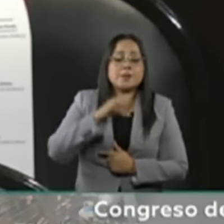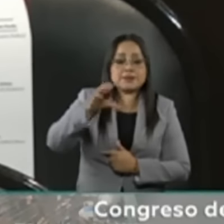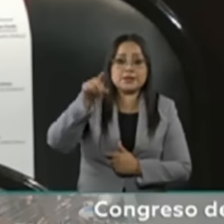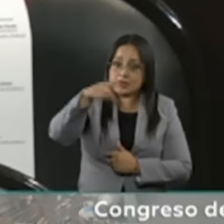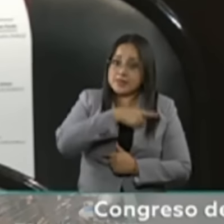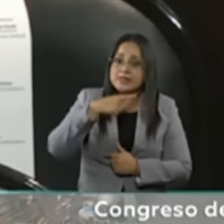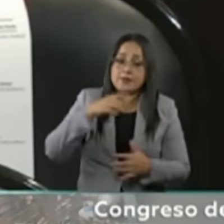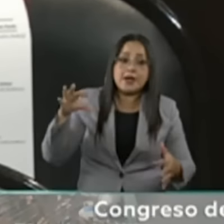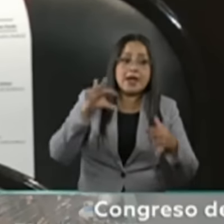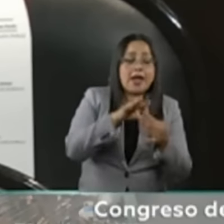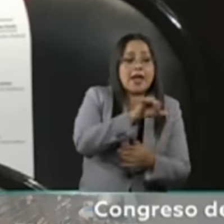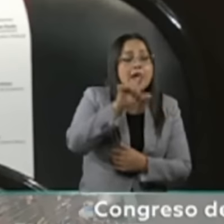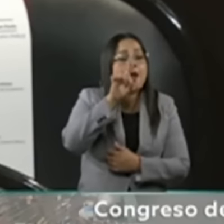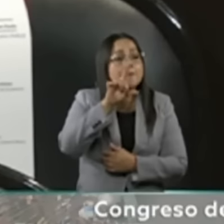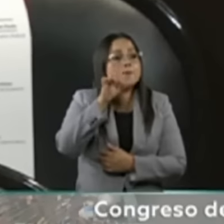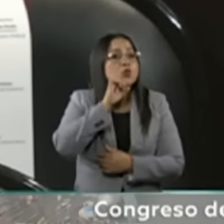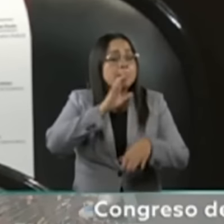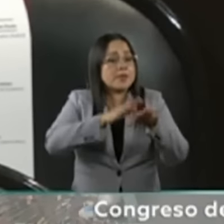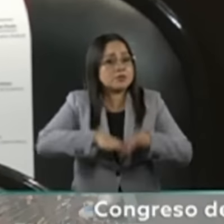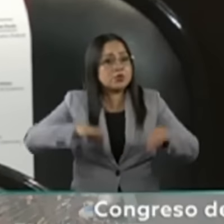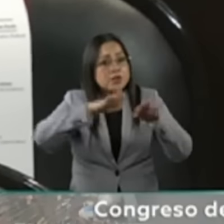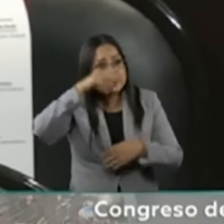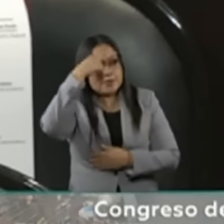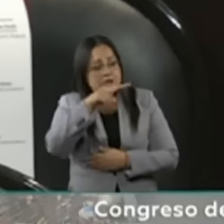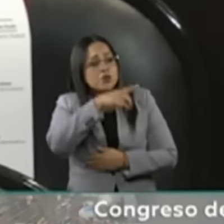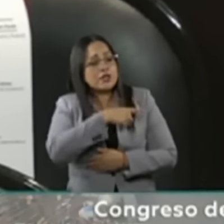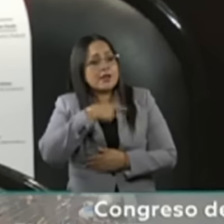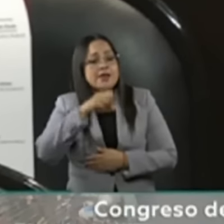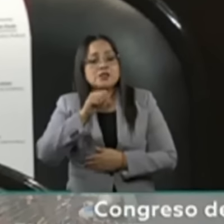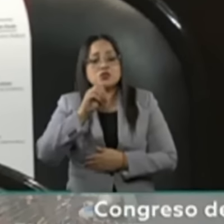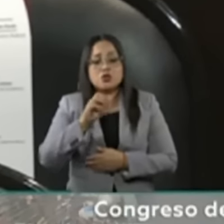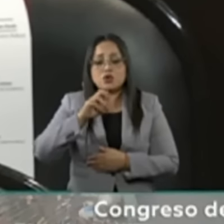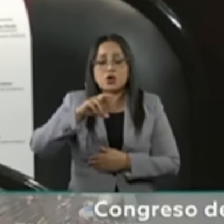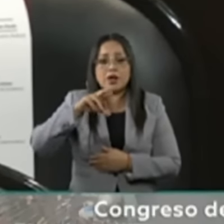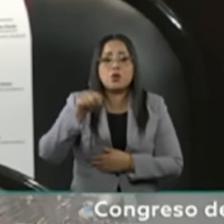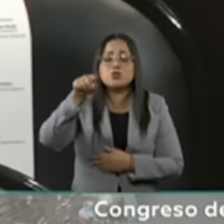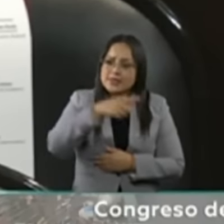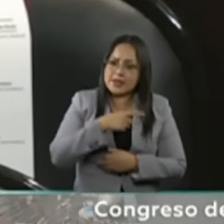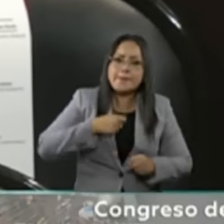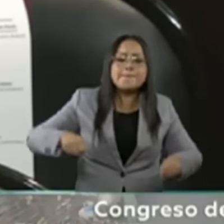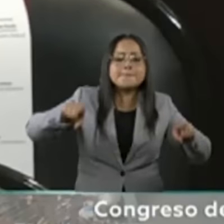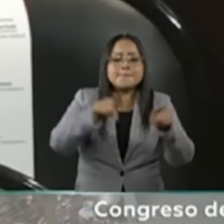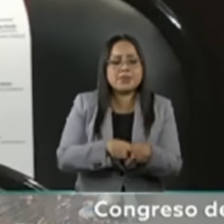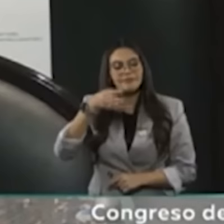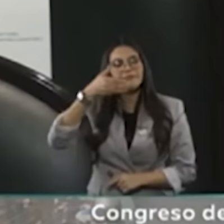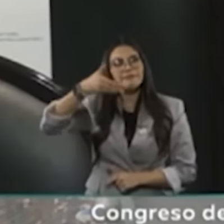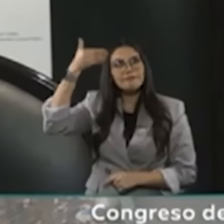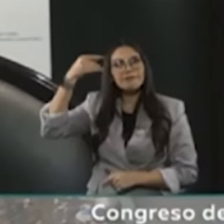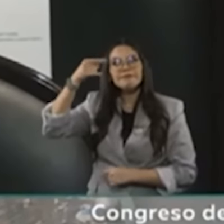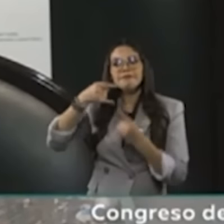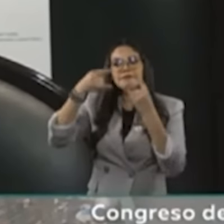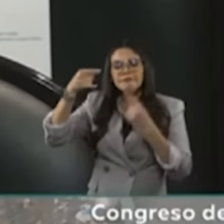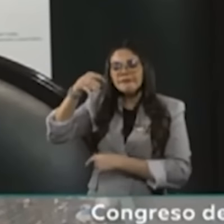sorora con la mujer más importante de México. Le pedimos, presidenta, que sea sorora con la patria.